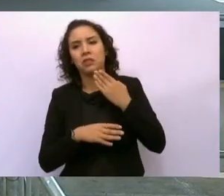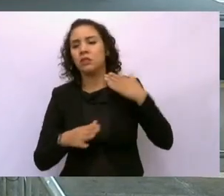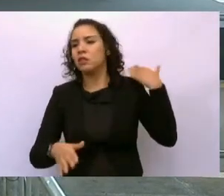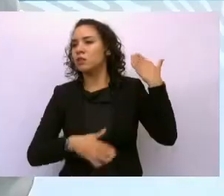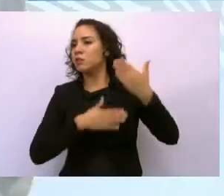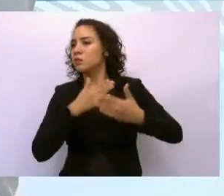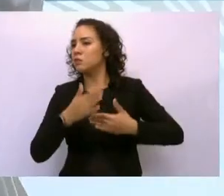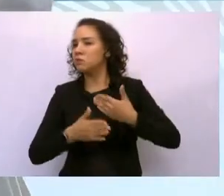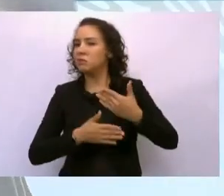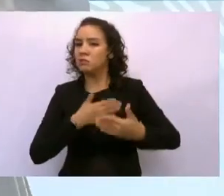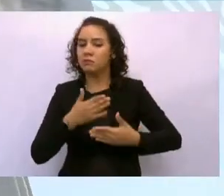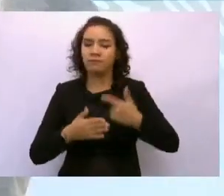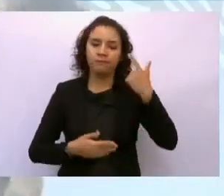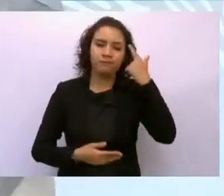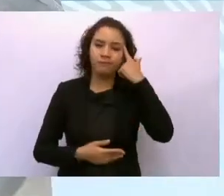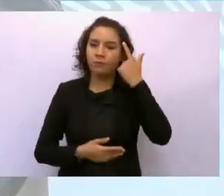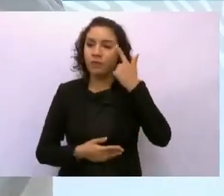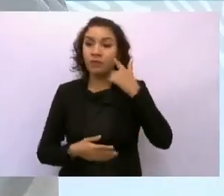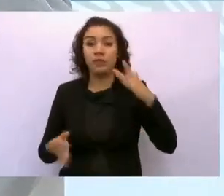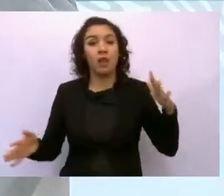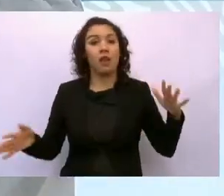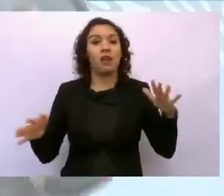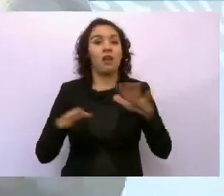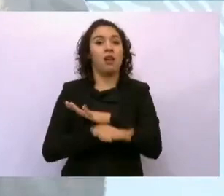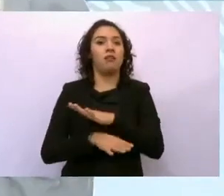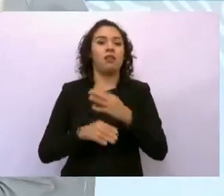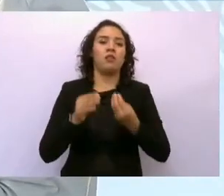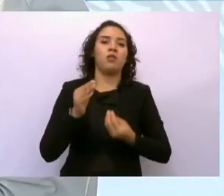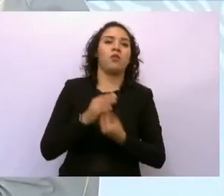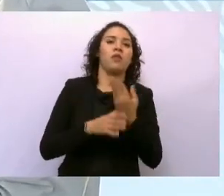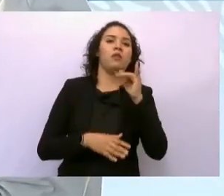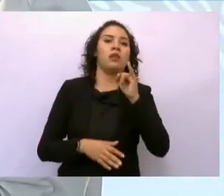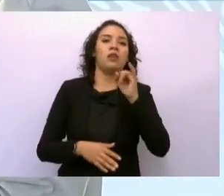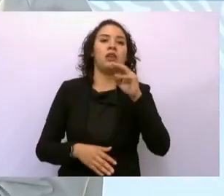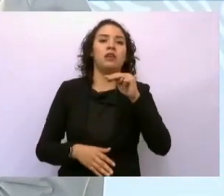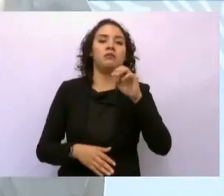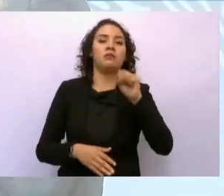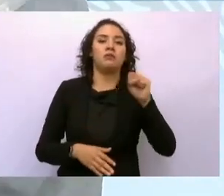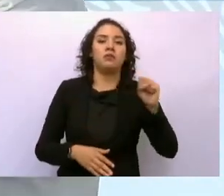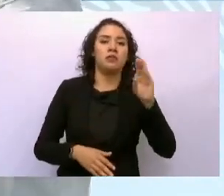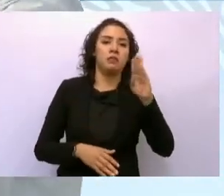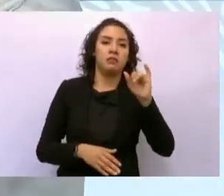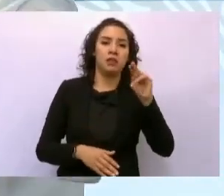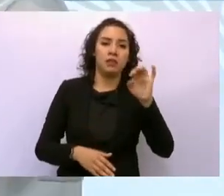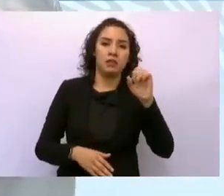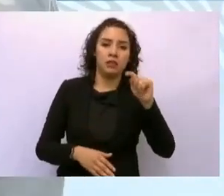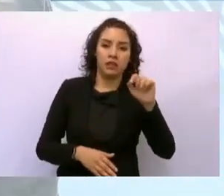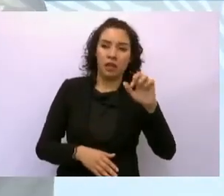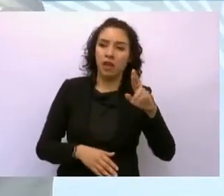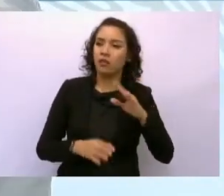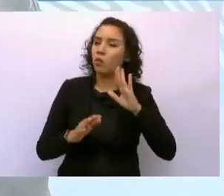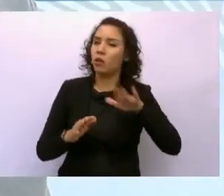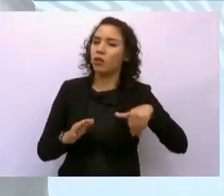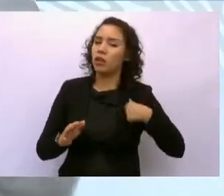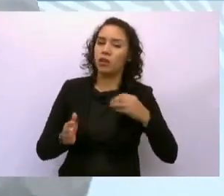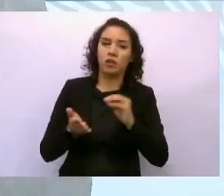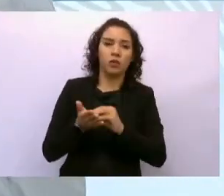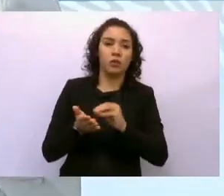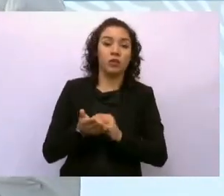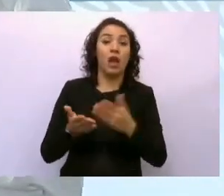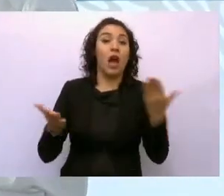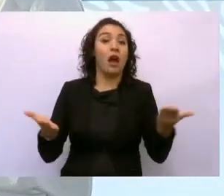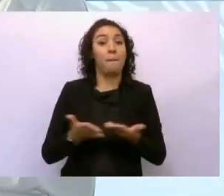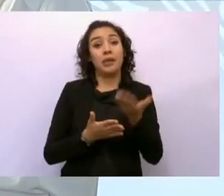No quiso, y fue lo único que le quedó a la federación. Todo lo demás se envió a los